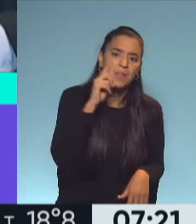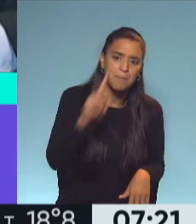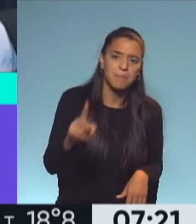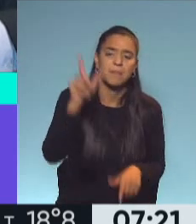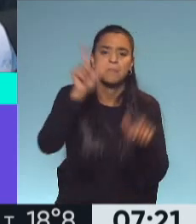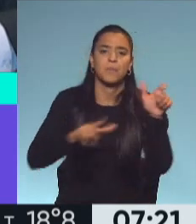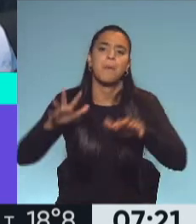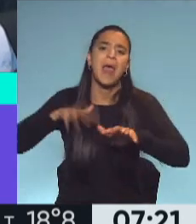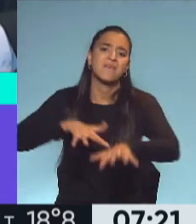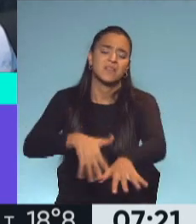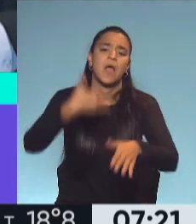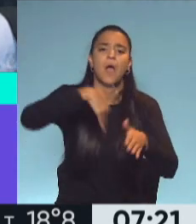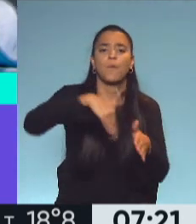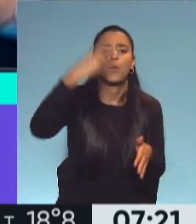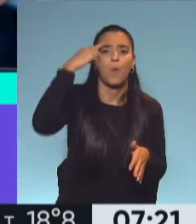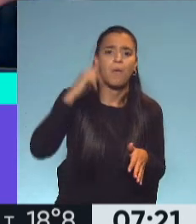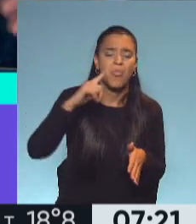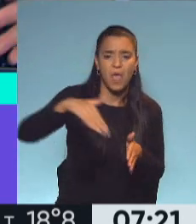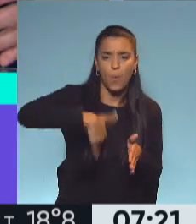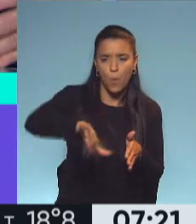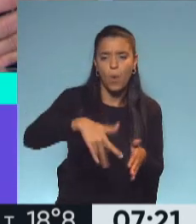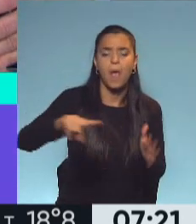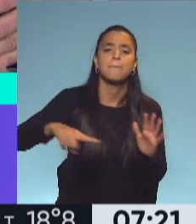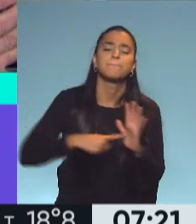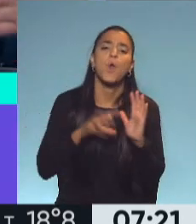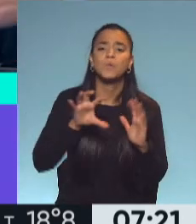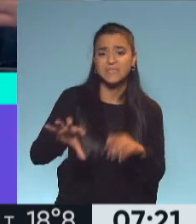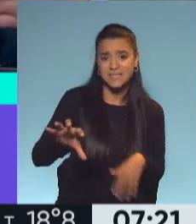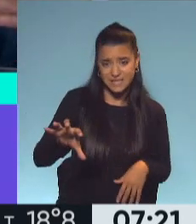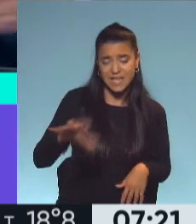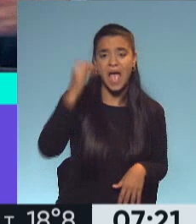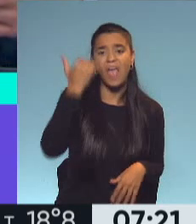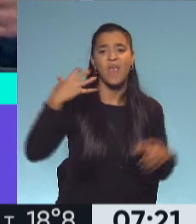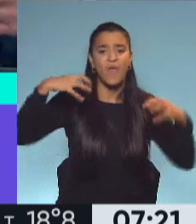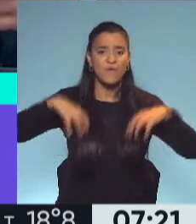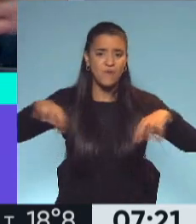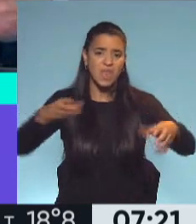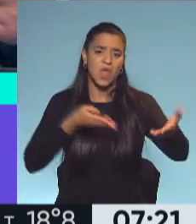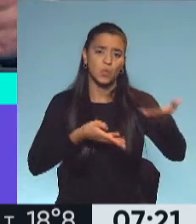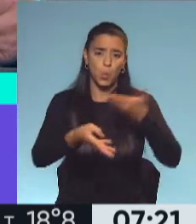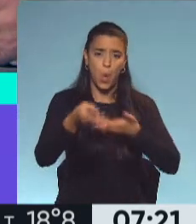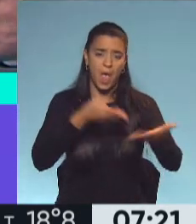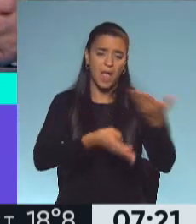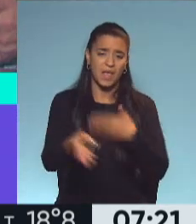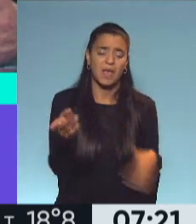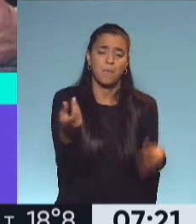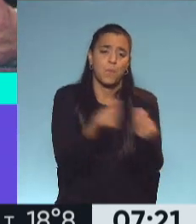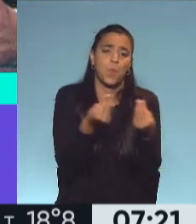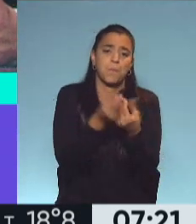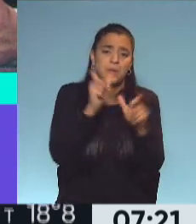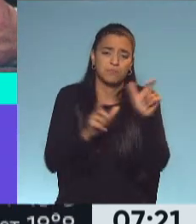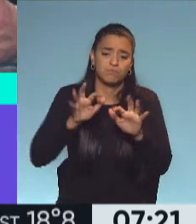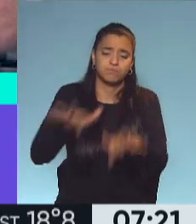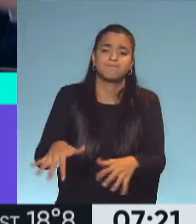una manifestación en la avenida 9 de Julio. En la provincia de Buenos Aires hay ferias de trueque en las que van cientos de personas sin